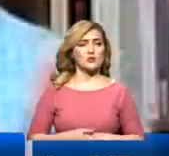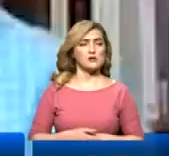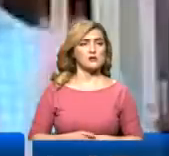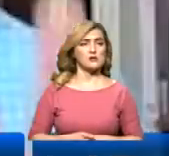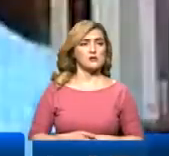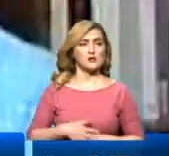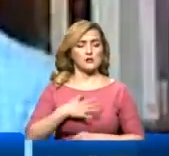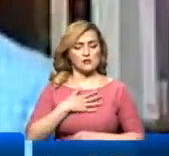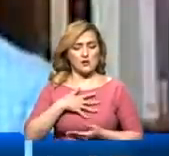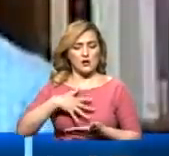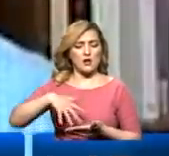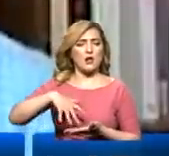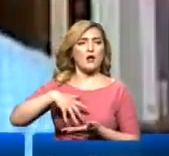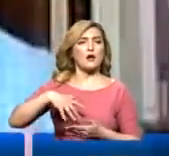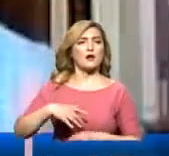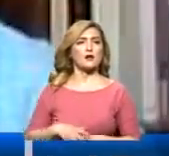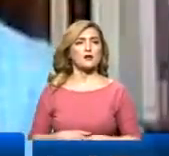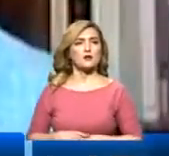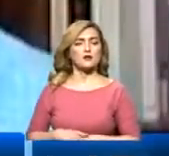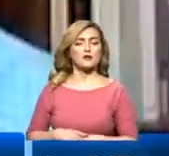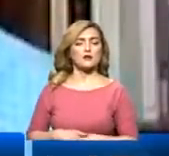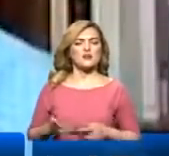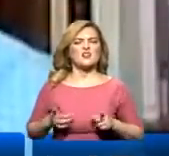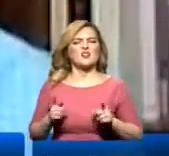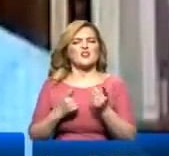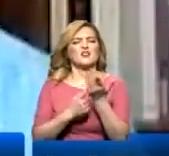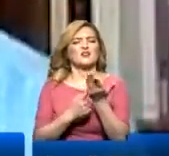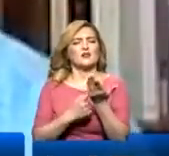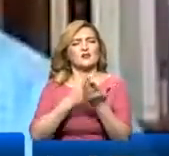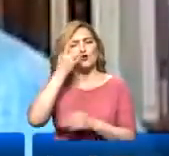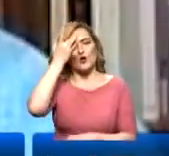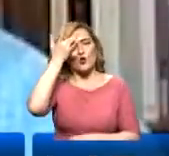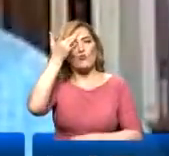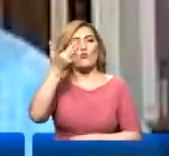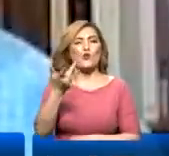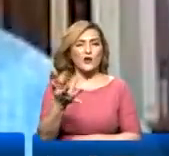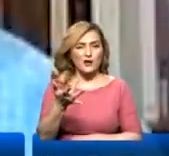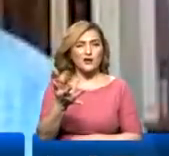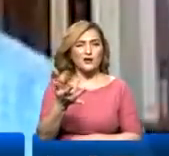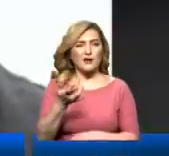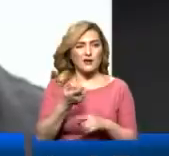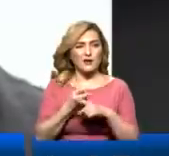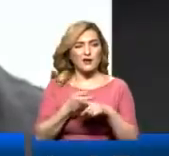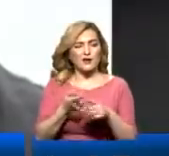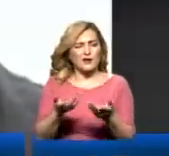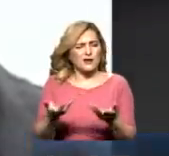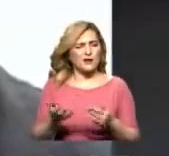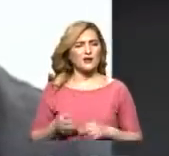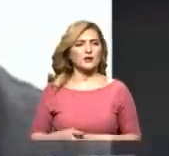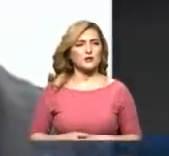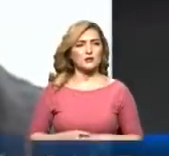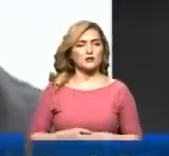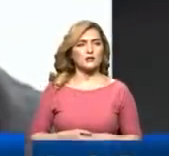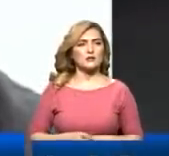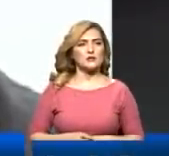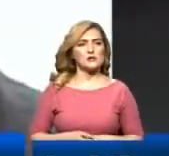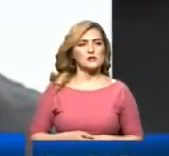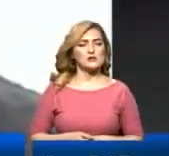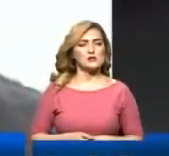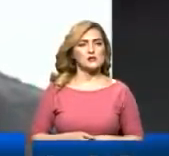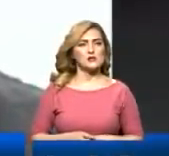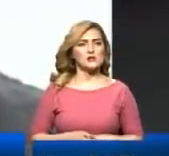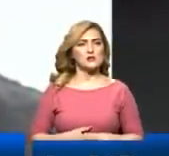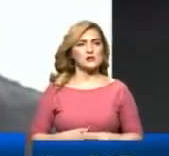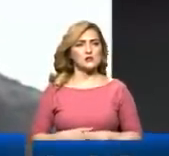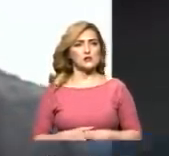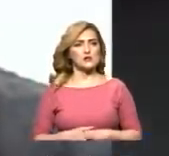Mi duda, si se cabe la palabra y va a estar el debate, es por qué esta diferenciación con montos. Las penas no guardan relación